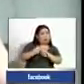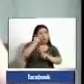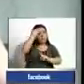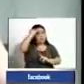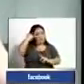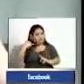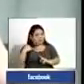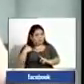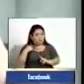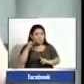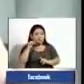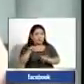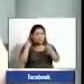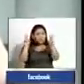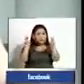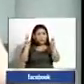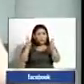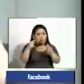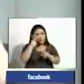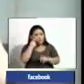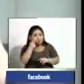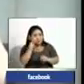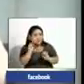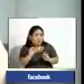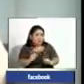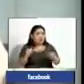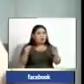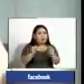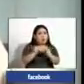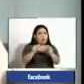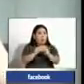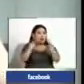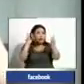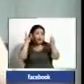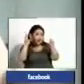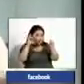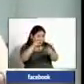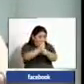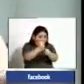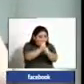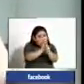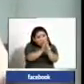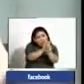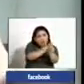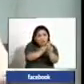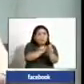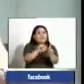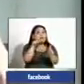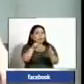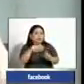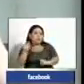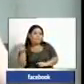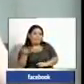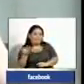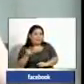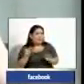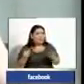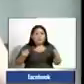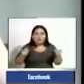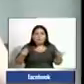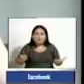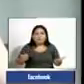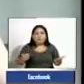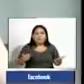mujeres. En este caso de tipo letal, pero pueden serlo también de violencia sexual. Por lo cual es necesario, es como